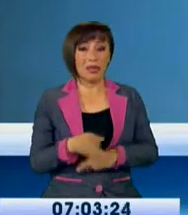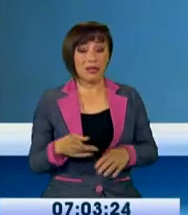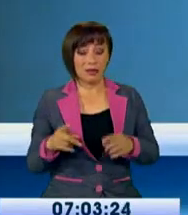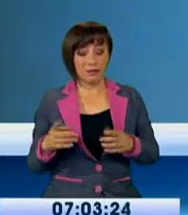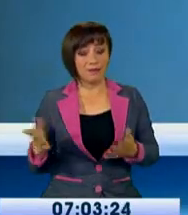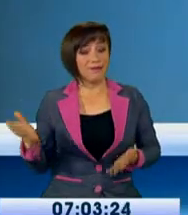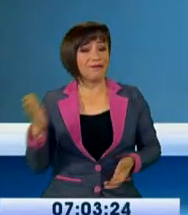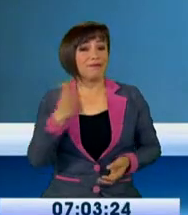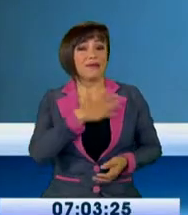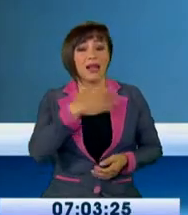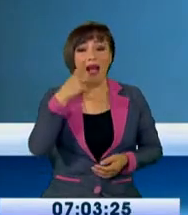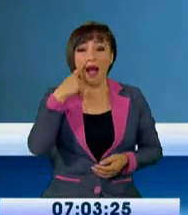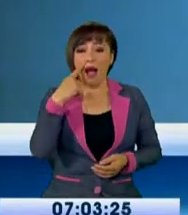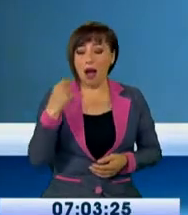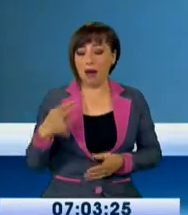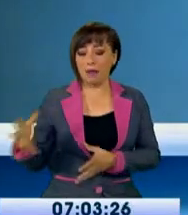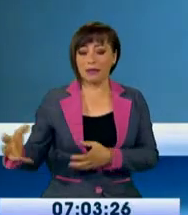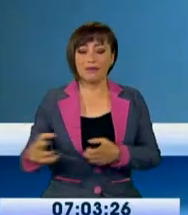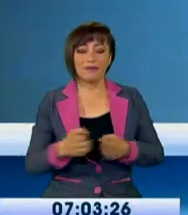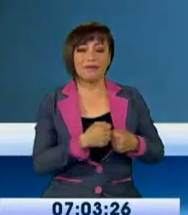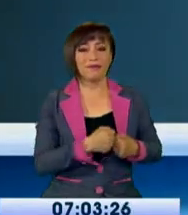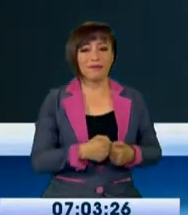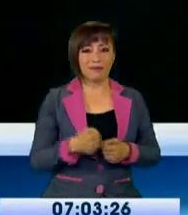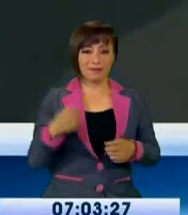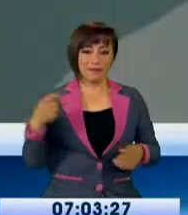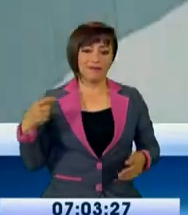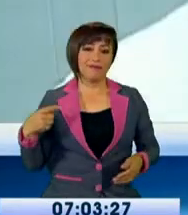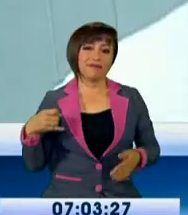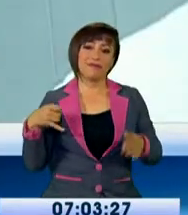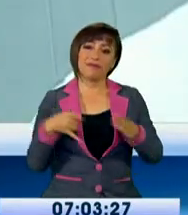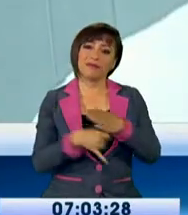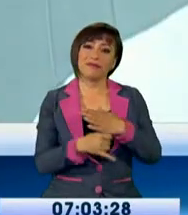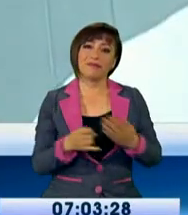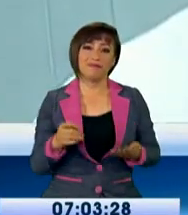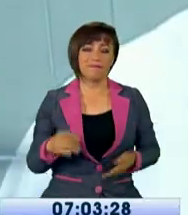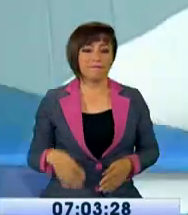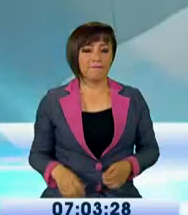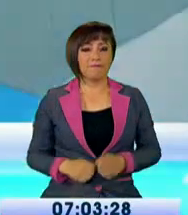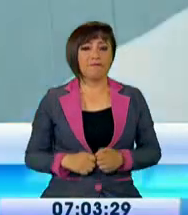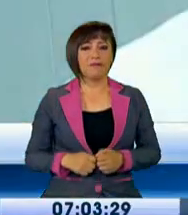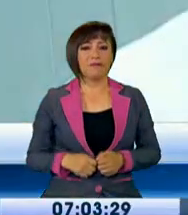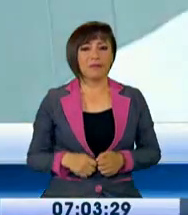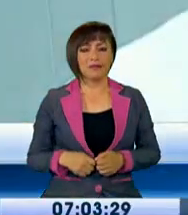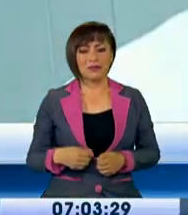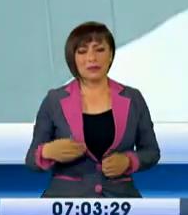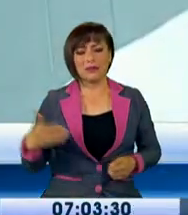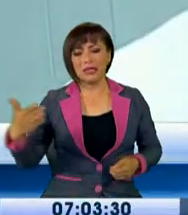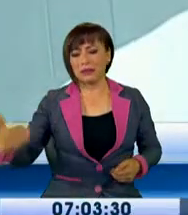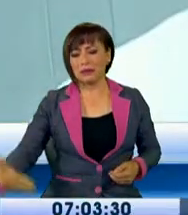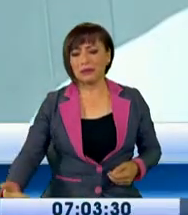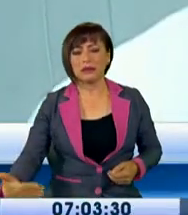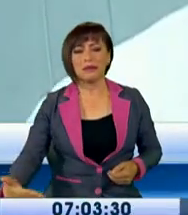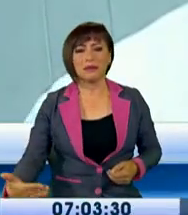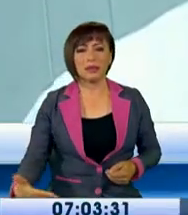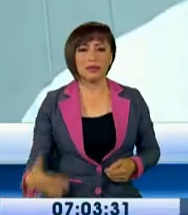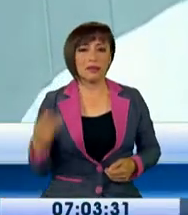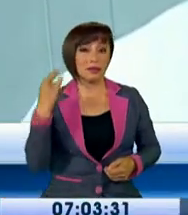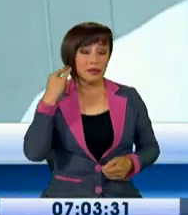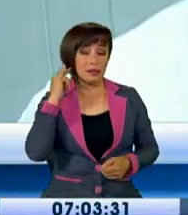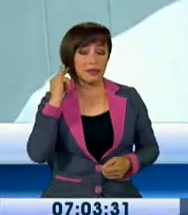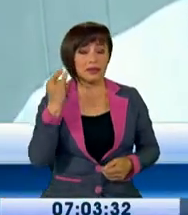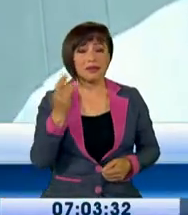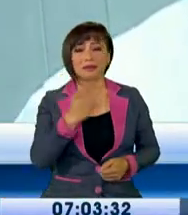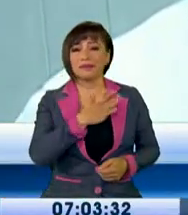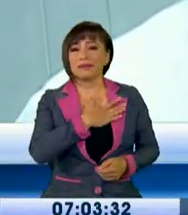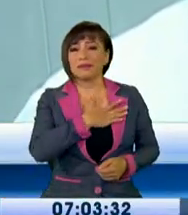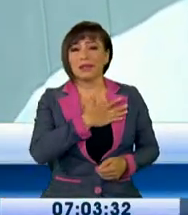su verdugo, para quien pide la máxima sanción. Es una criatura que recién estaba empezando a vivir, y yo